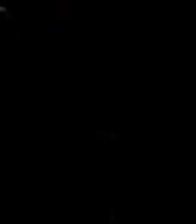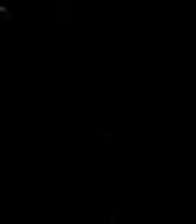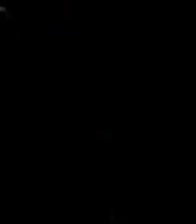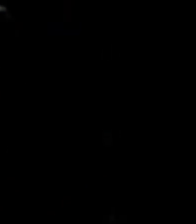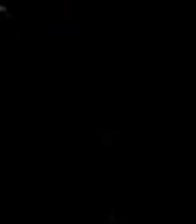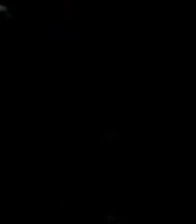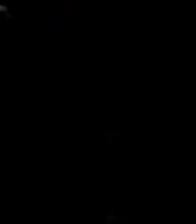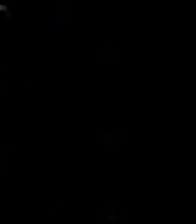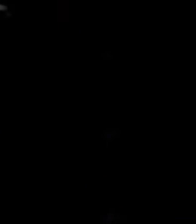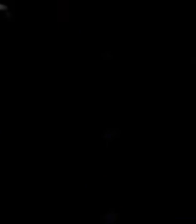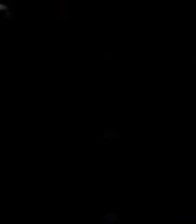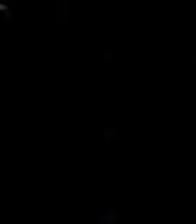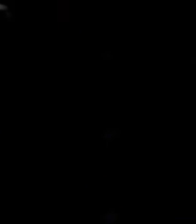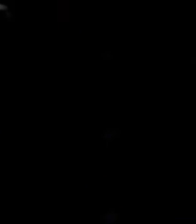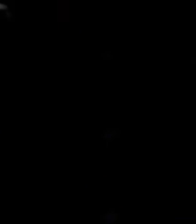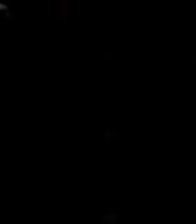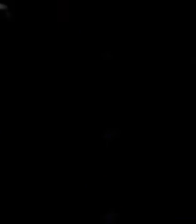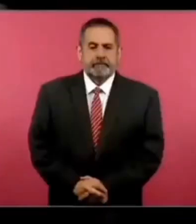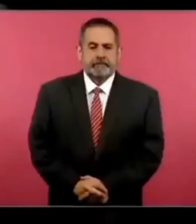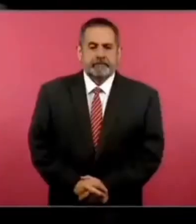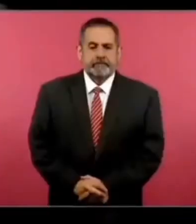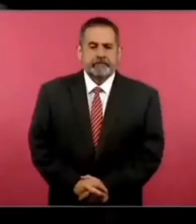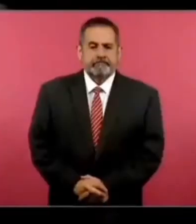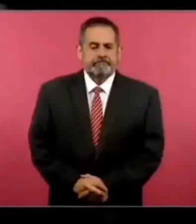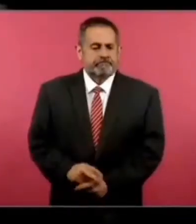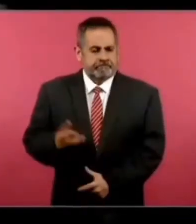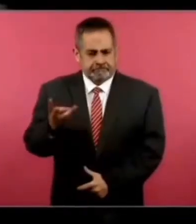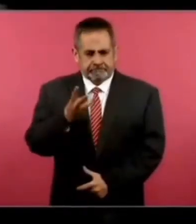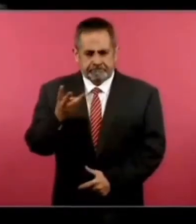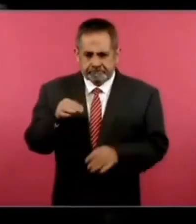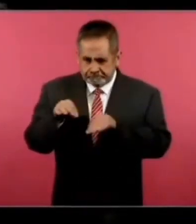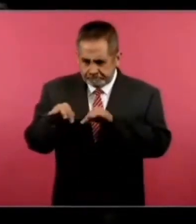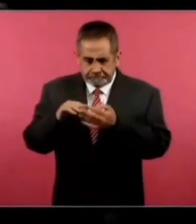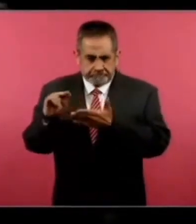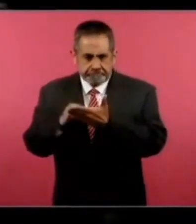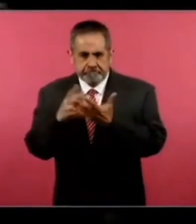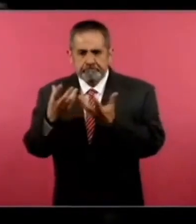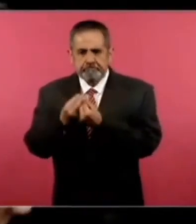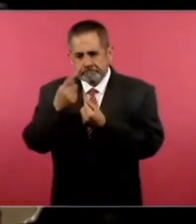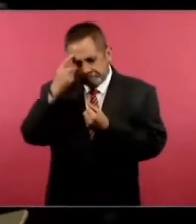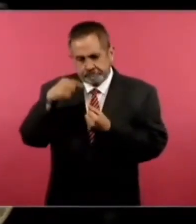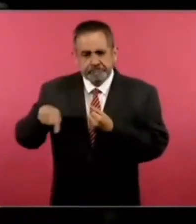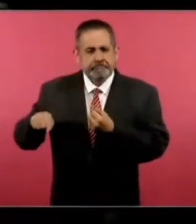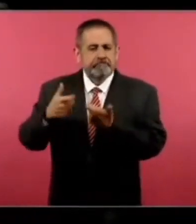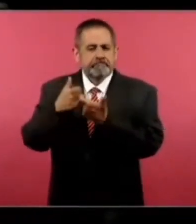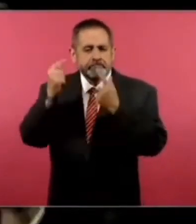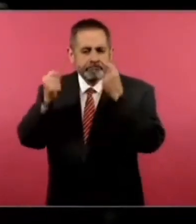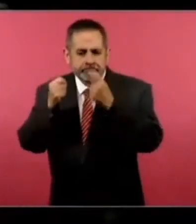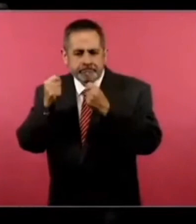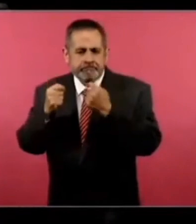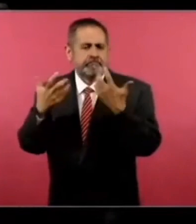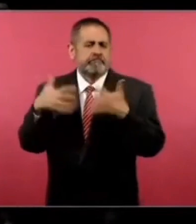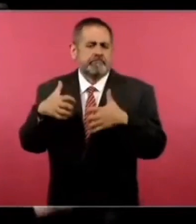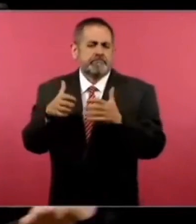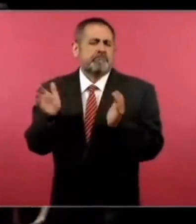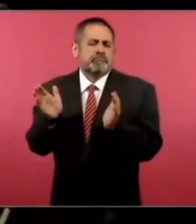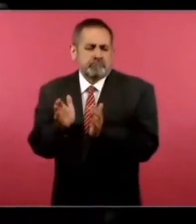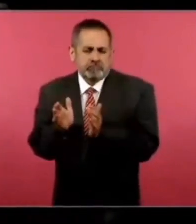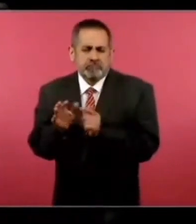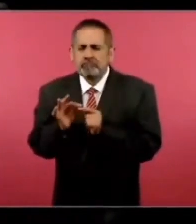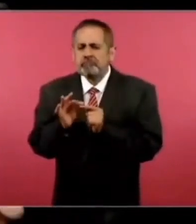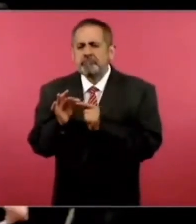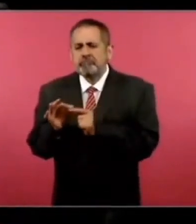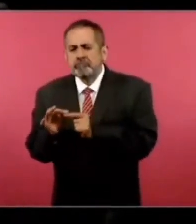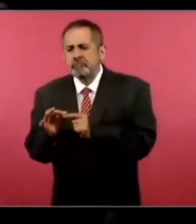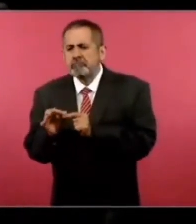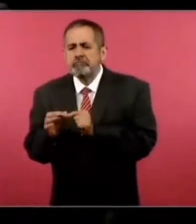cual se proponían hacer trabajos para esto, ¿no? Para beneficiar a las cooperativas de turismo. Estamos hablando de pequeñas empresas que dan tours,